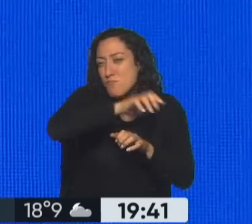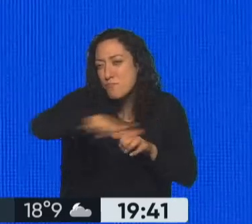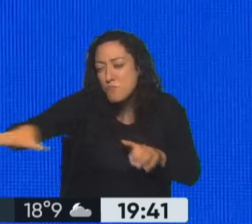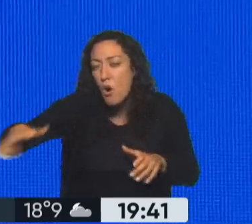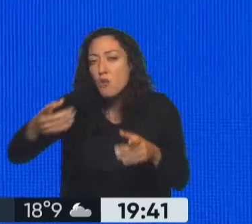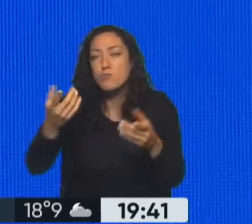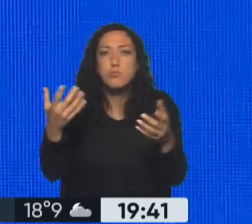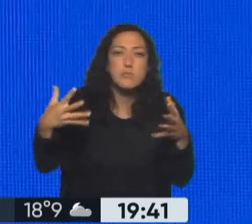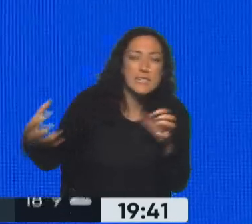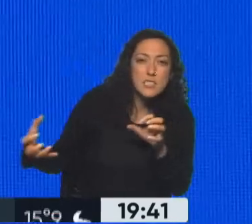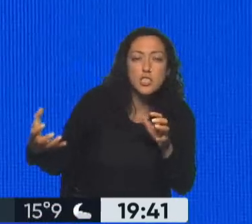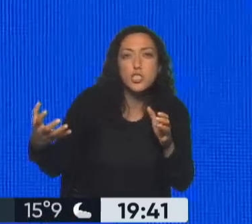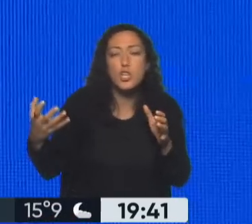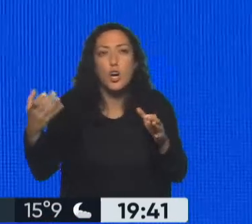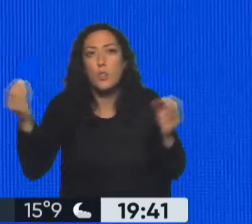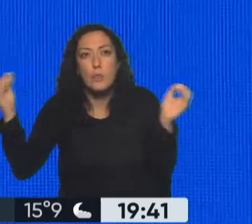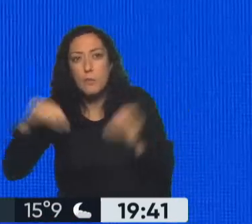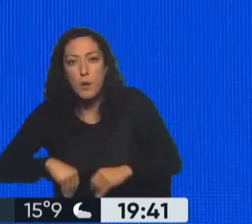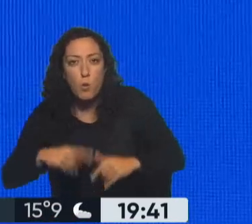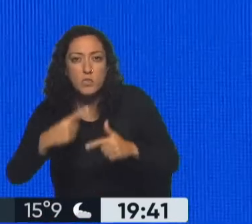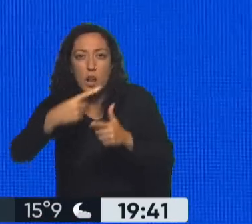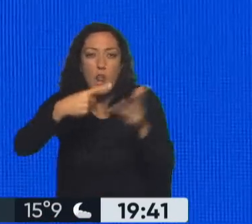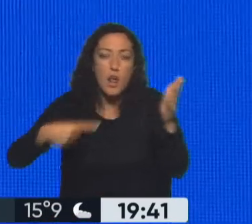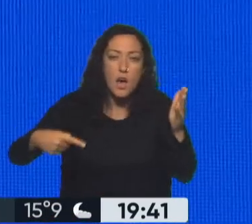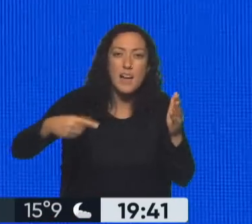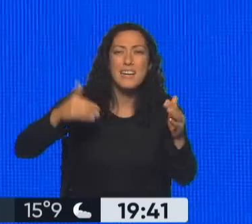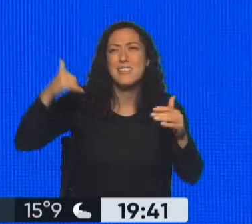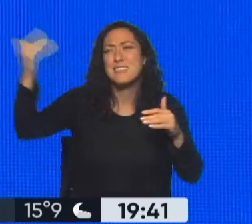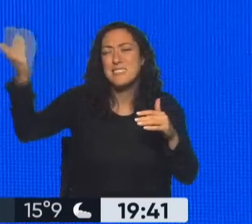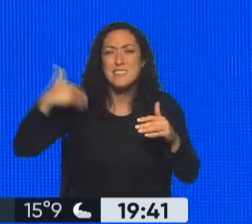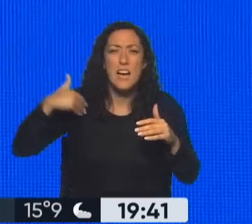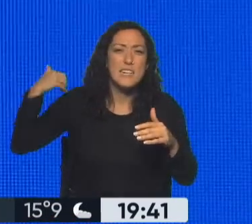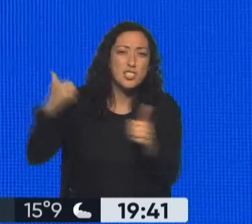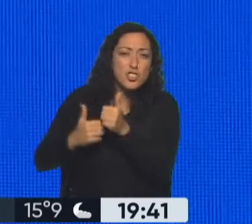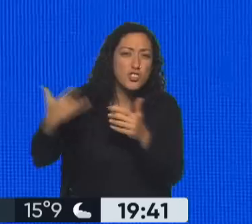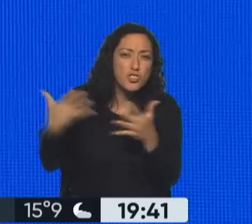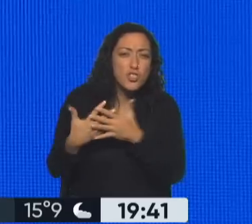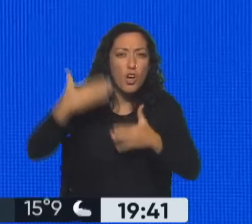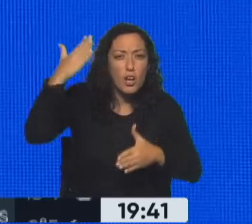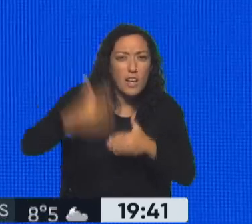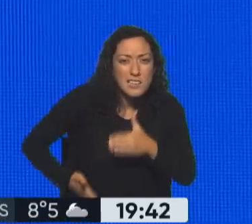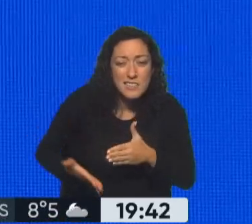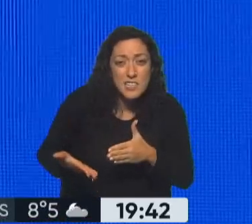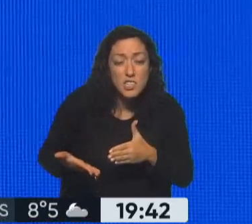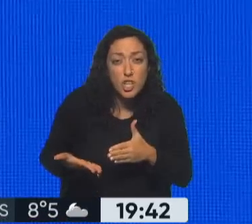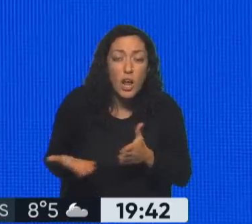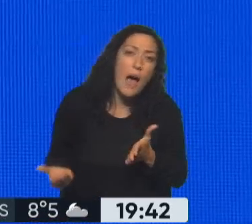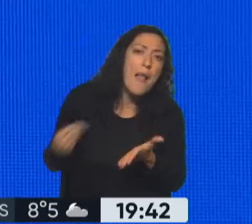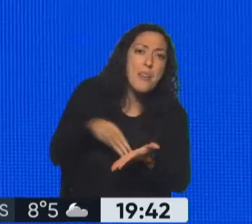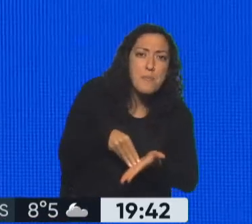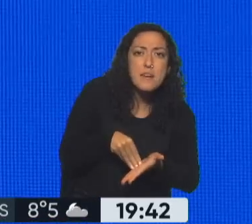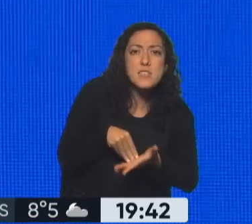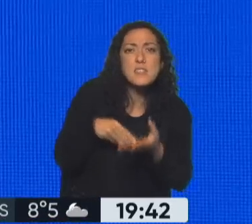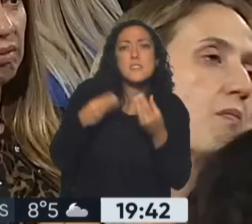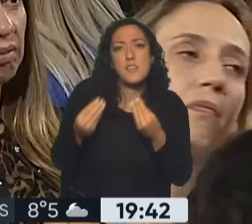una devaluación, stop and go. A esa restricción externa histórica de la Argentina se le